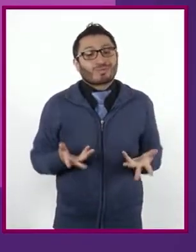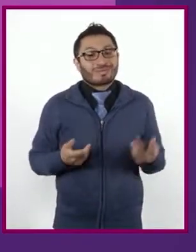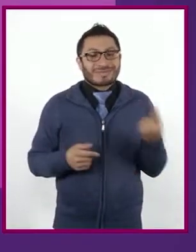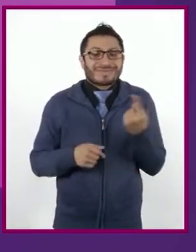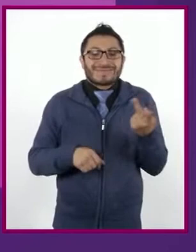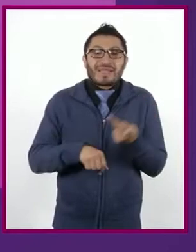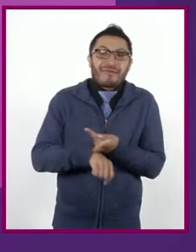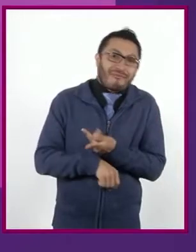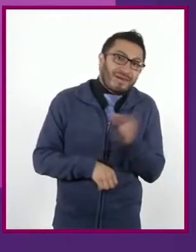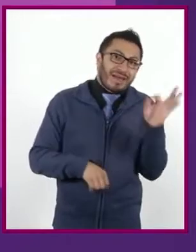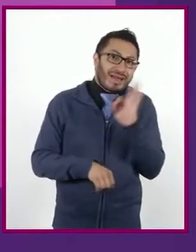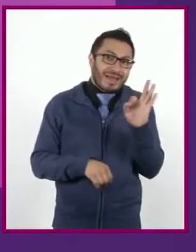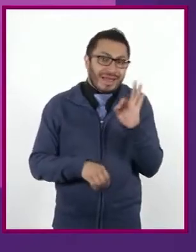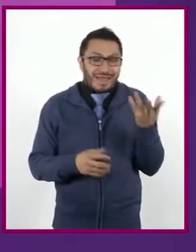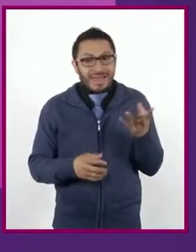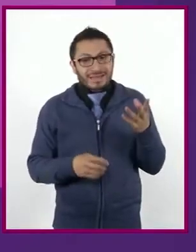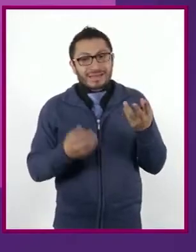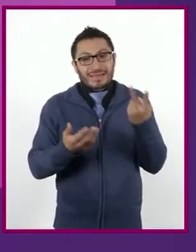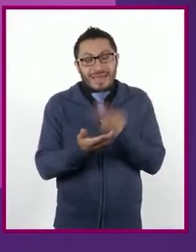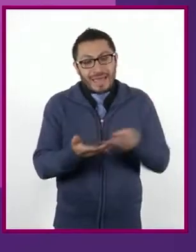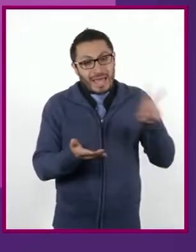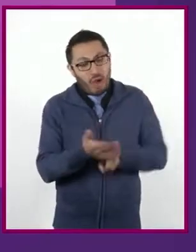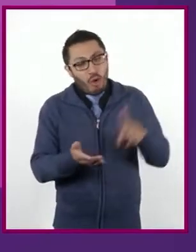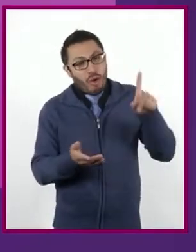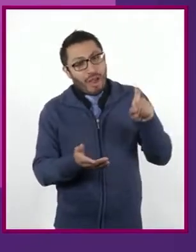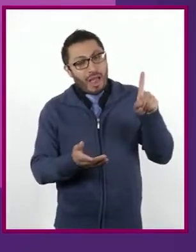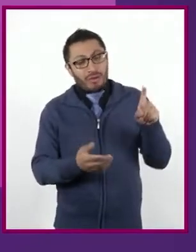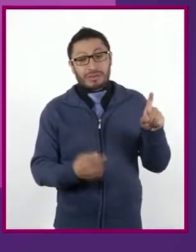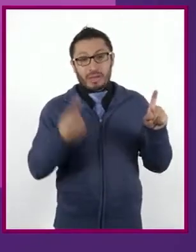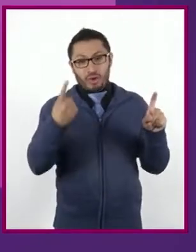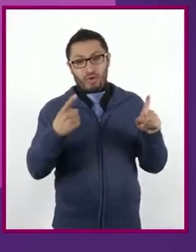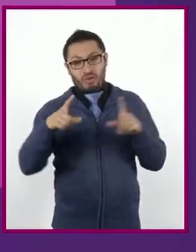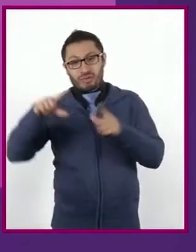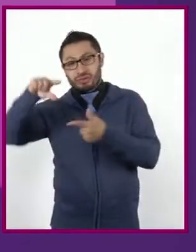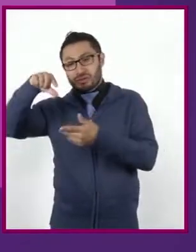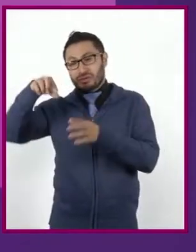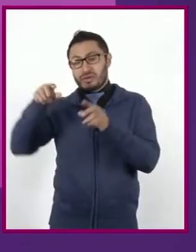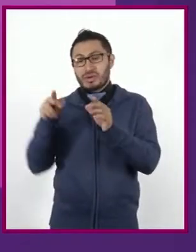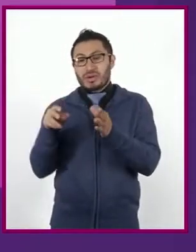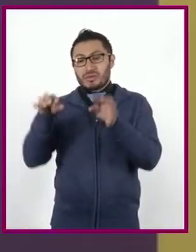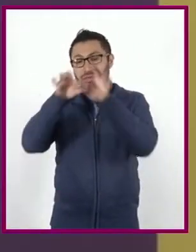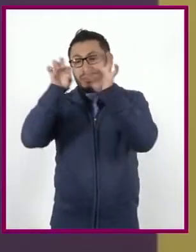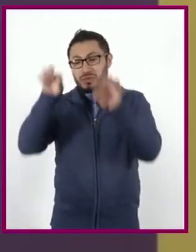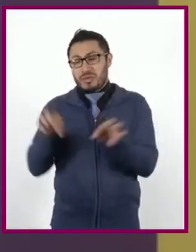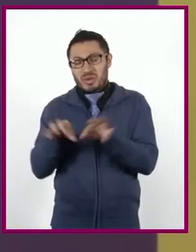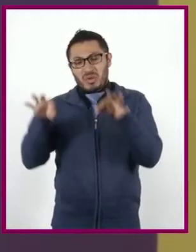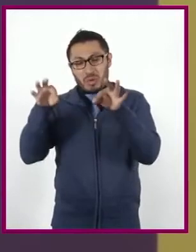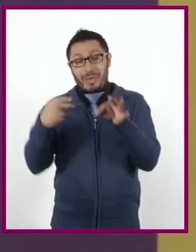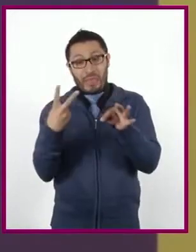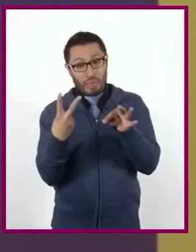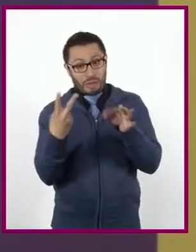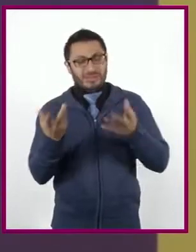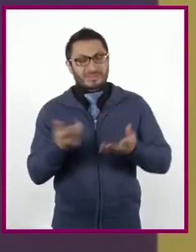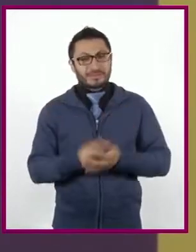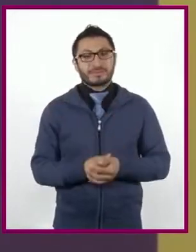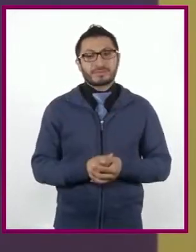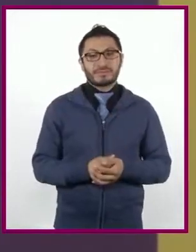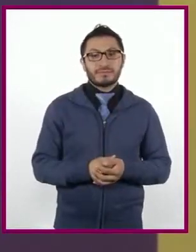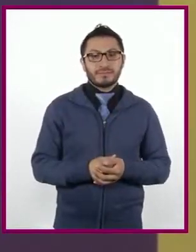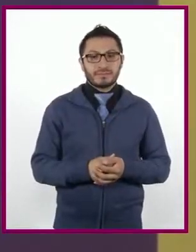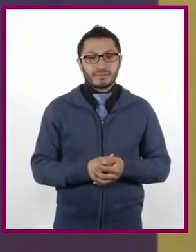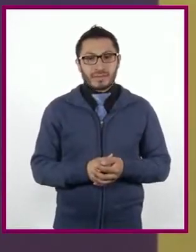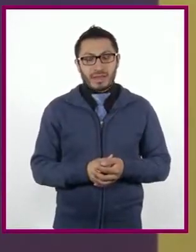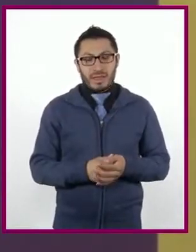pasa si le pones el doble de agua? ¿Y si en lugar de un sobre le pones 2? Las propiedades